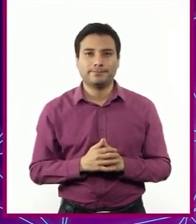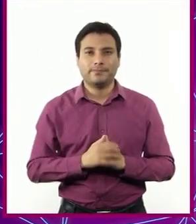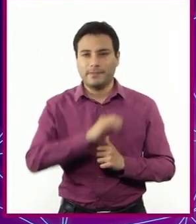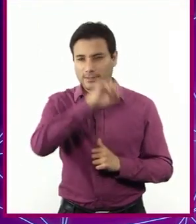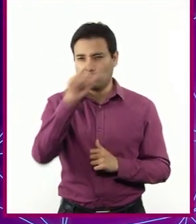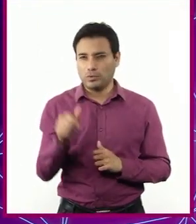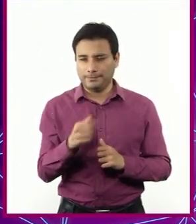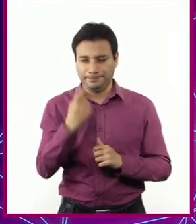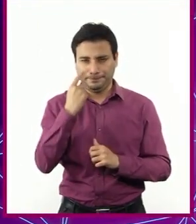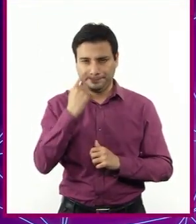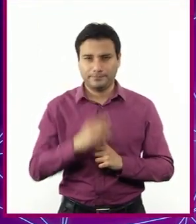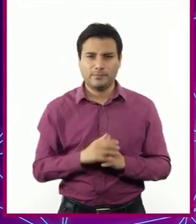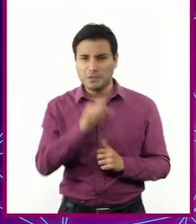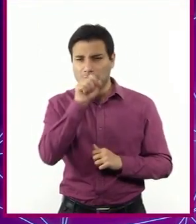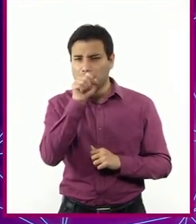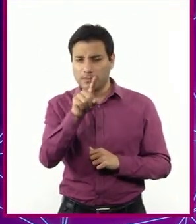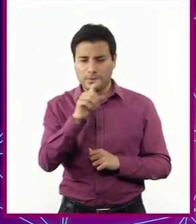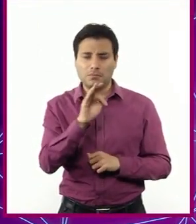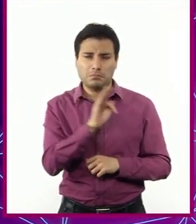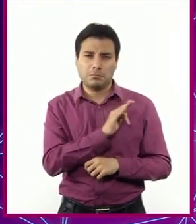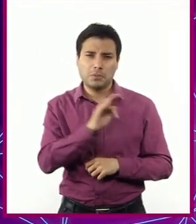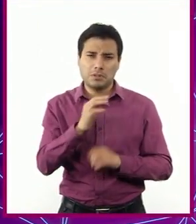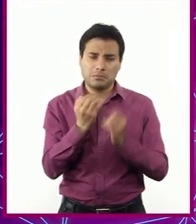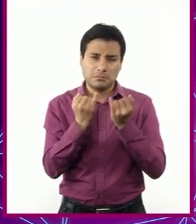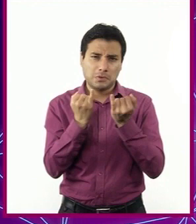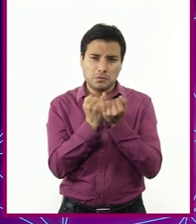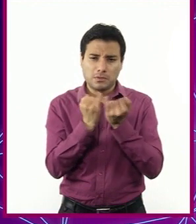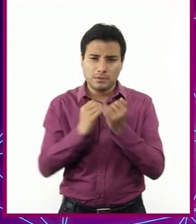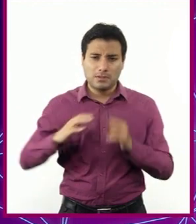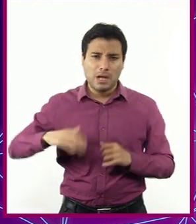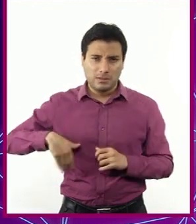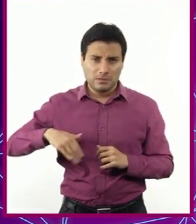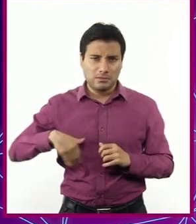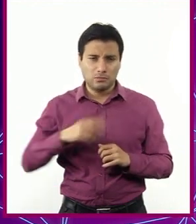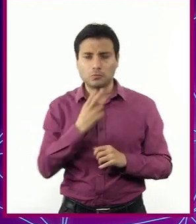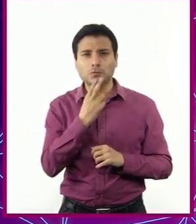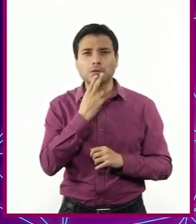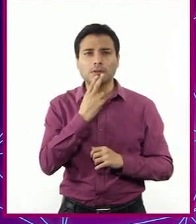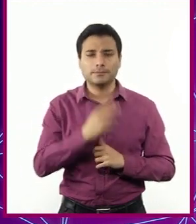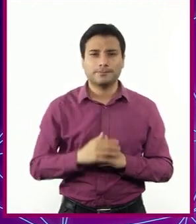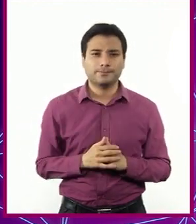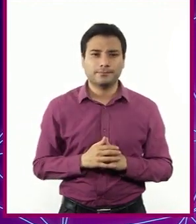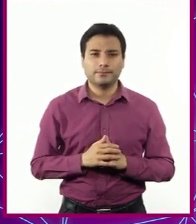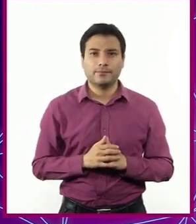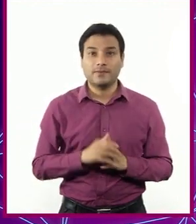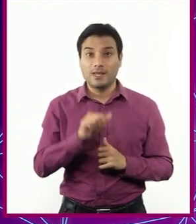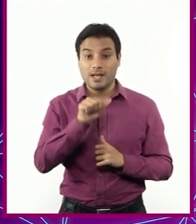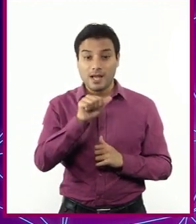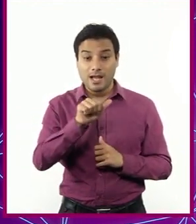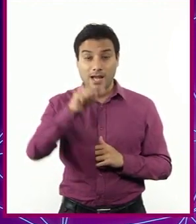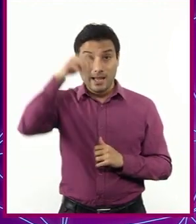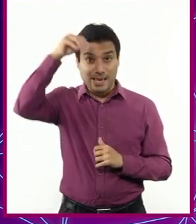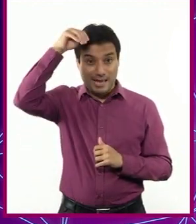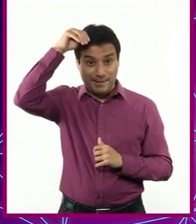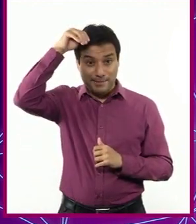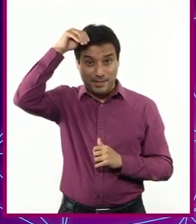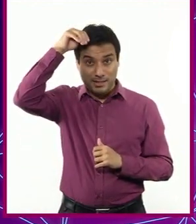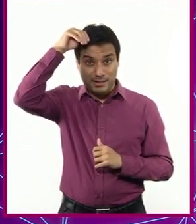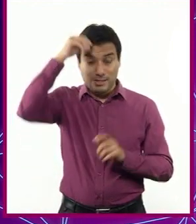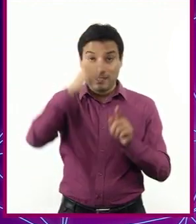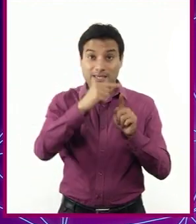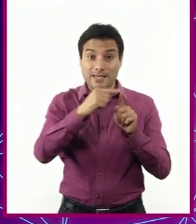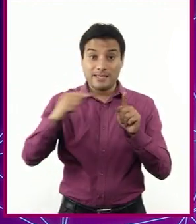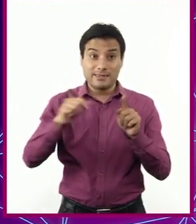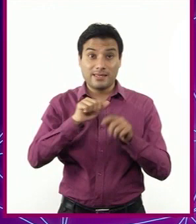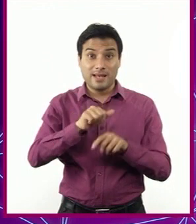puede aplicar la generalización que hemos estado usando, en donde a la m entre a